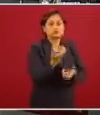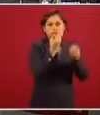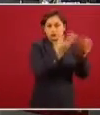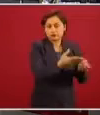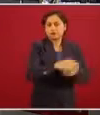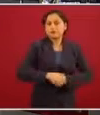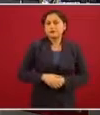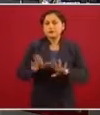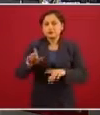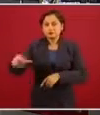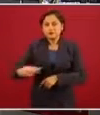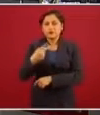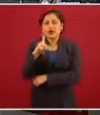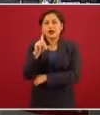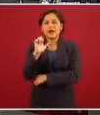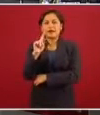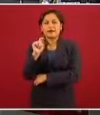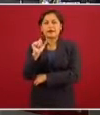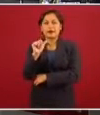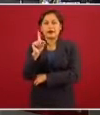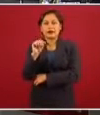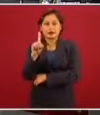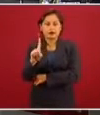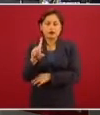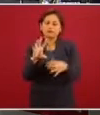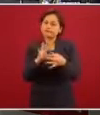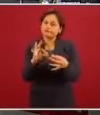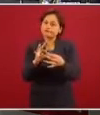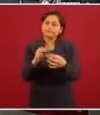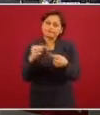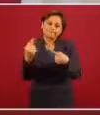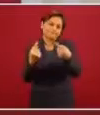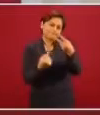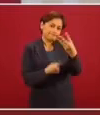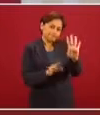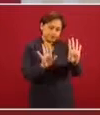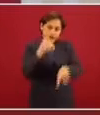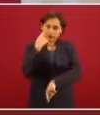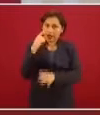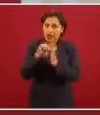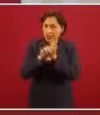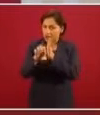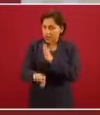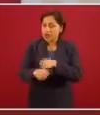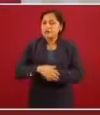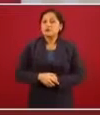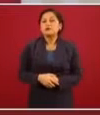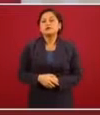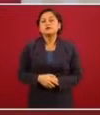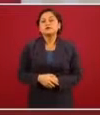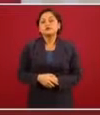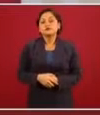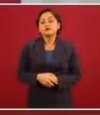letalidad? La letalidad tiene múltiples explicaciones, porque, por ejemplo, donde viven personas, o